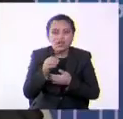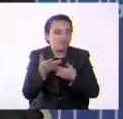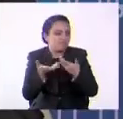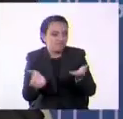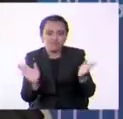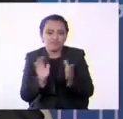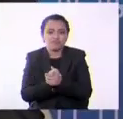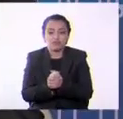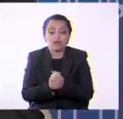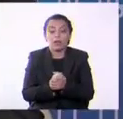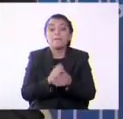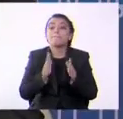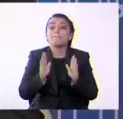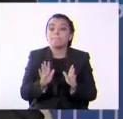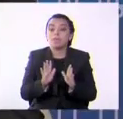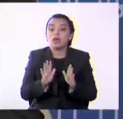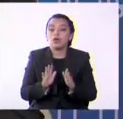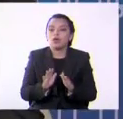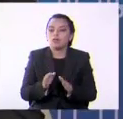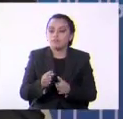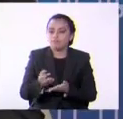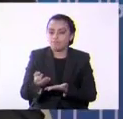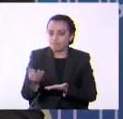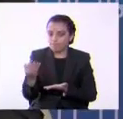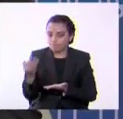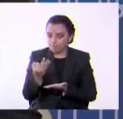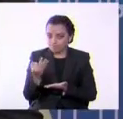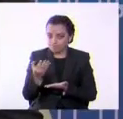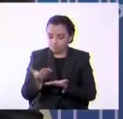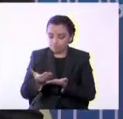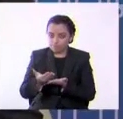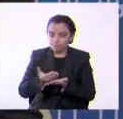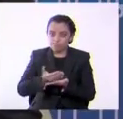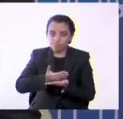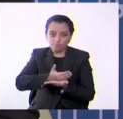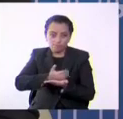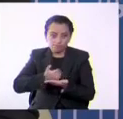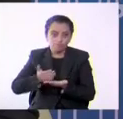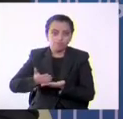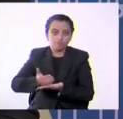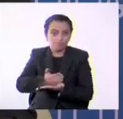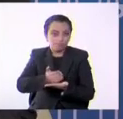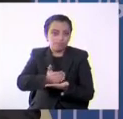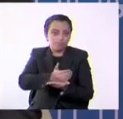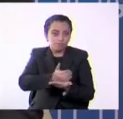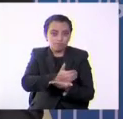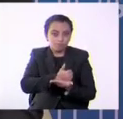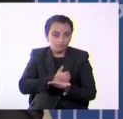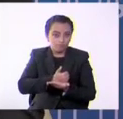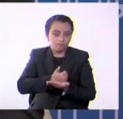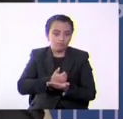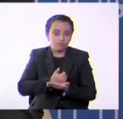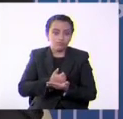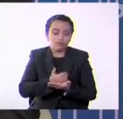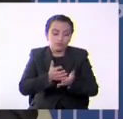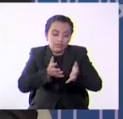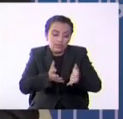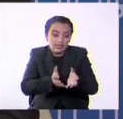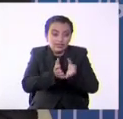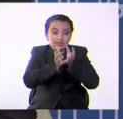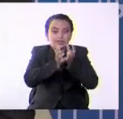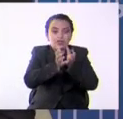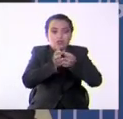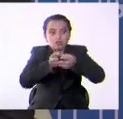las utilidades netas de esta acción económica realmente no quedan en el país, sino que quedan en manos